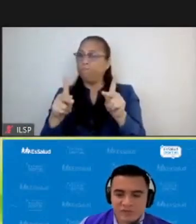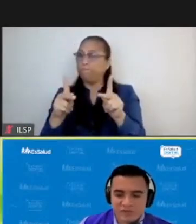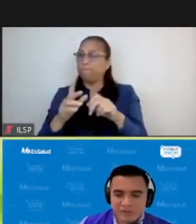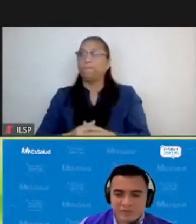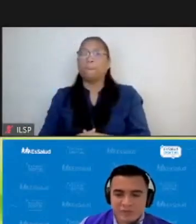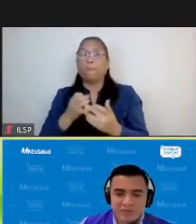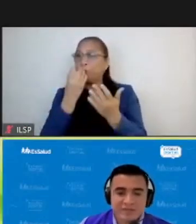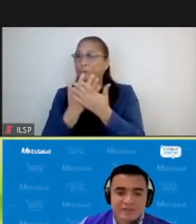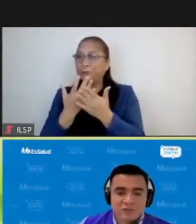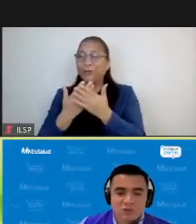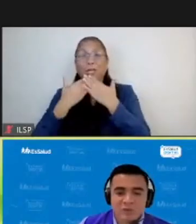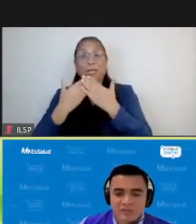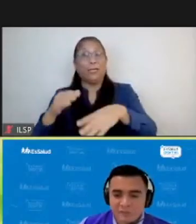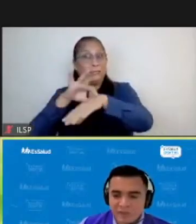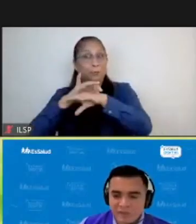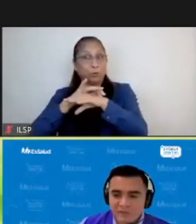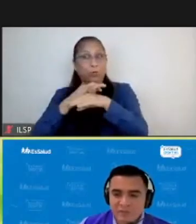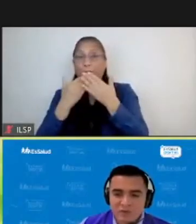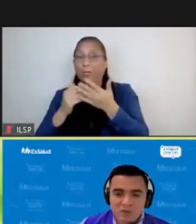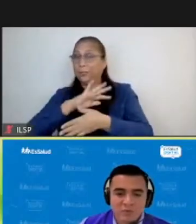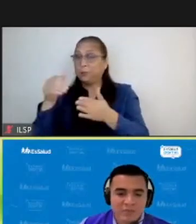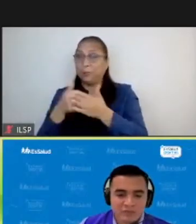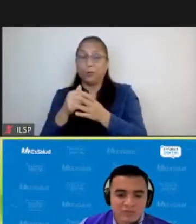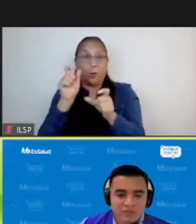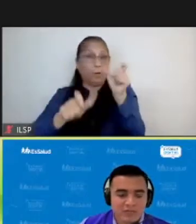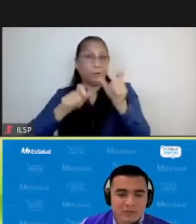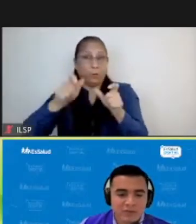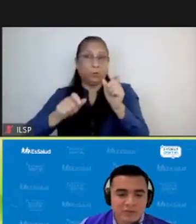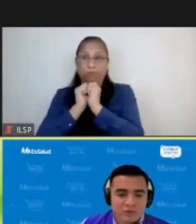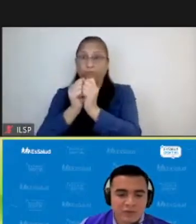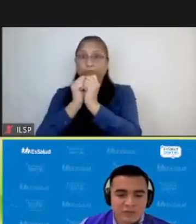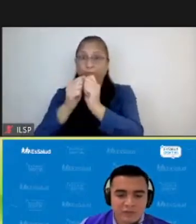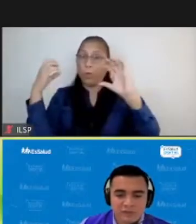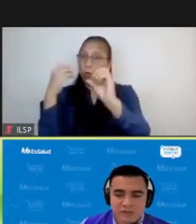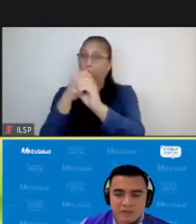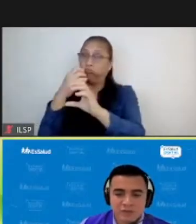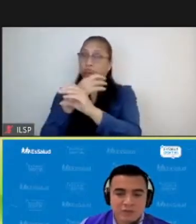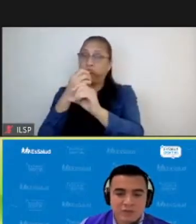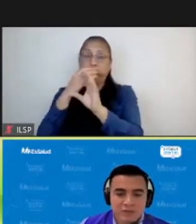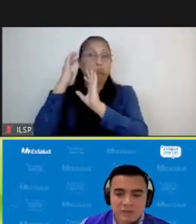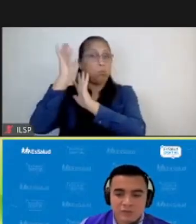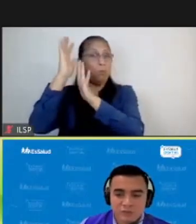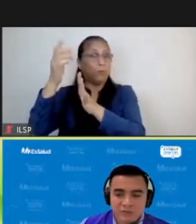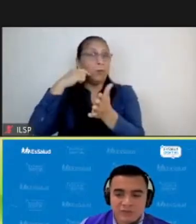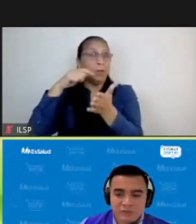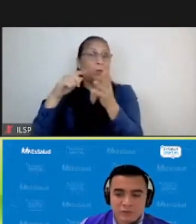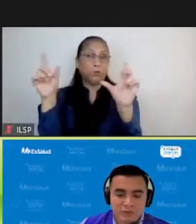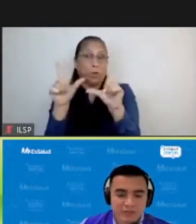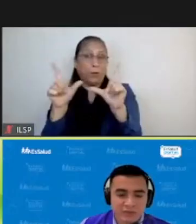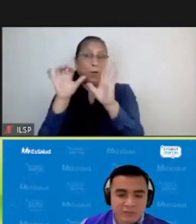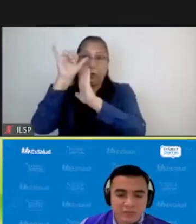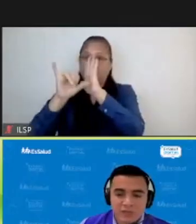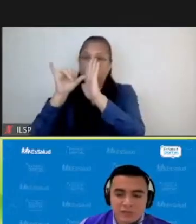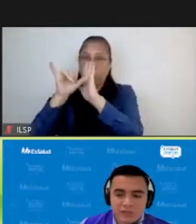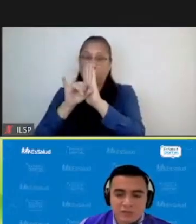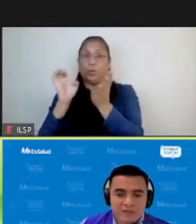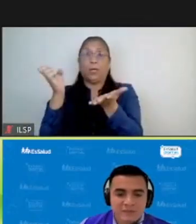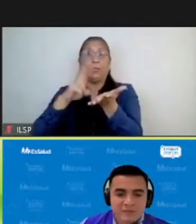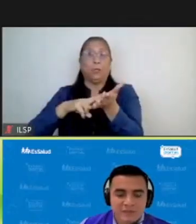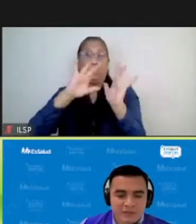muchas gracias, doctor. Y gracias a todos los participantes también por acompañarnos a través de la videoconferencia y de nuestro canal de YouTube de Salud Digital.